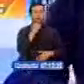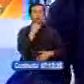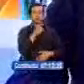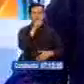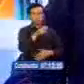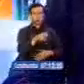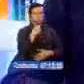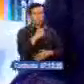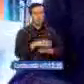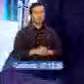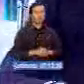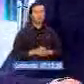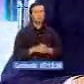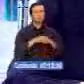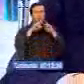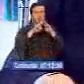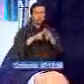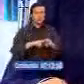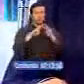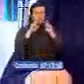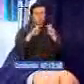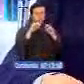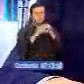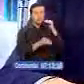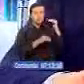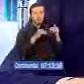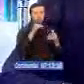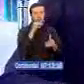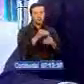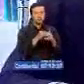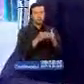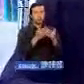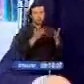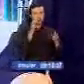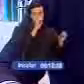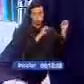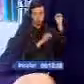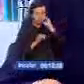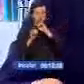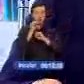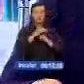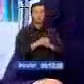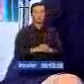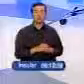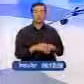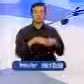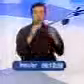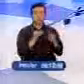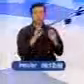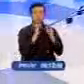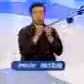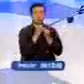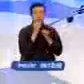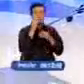me indicaba que estas depuraciones y estos procesos o estas observaciones que provenían incluso de las